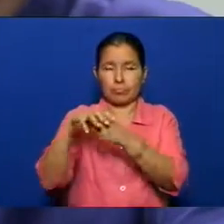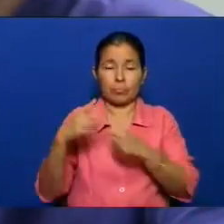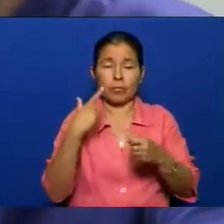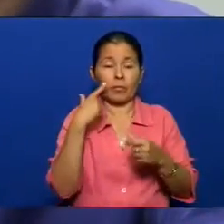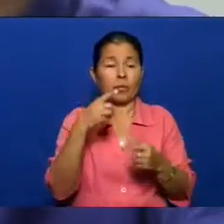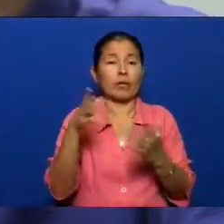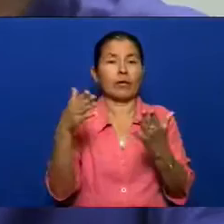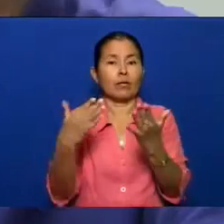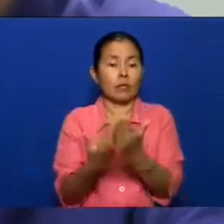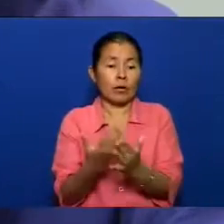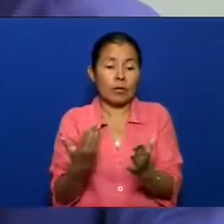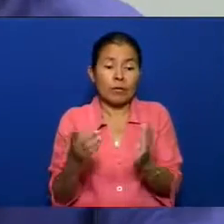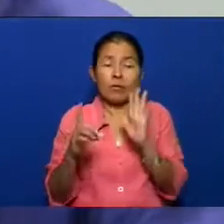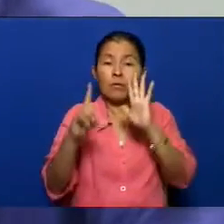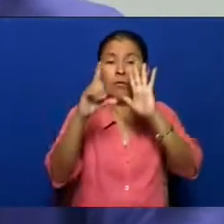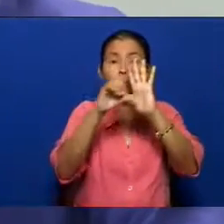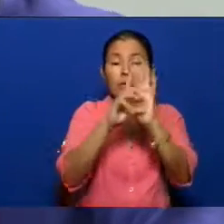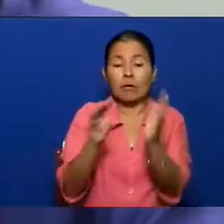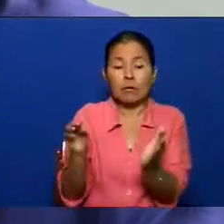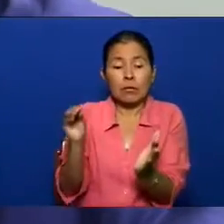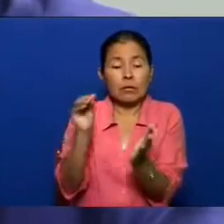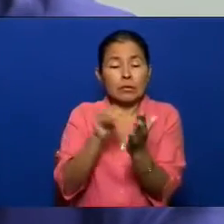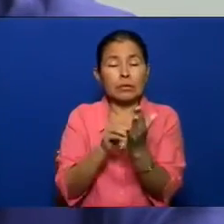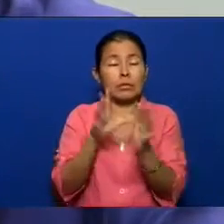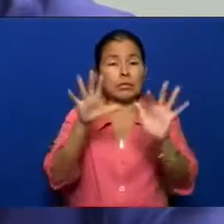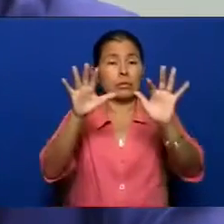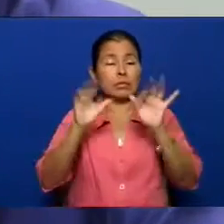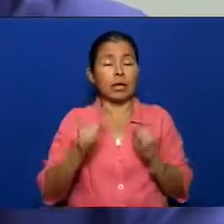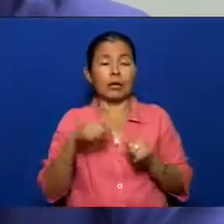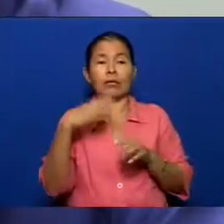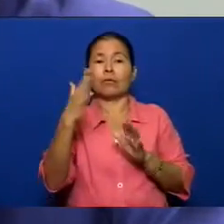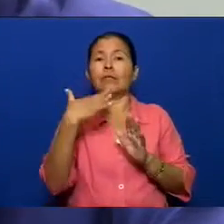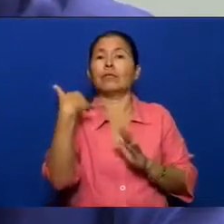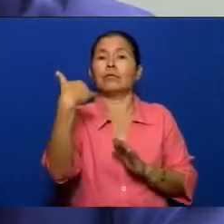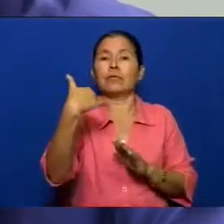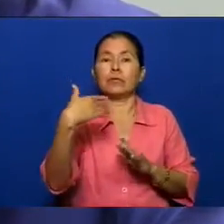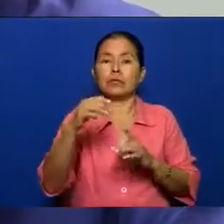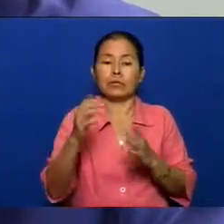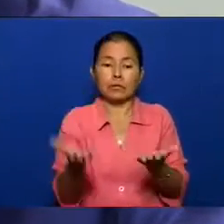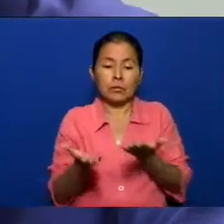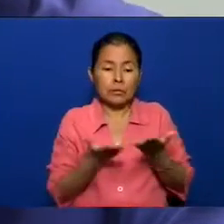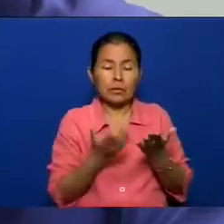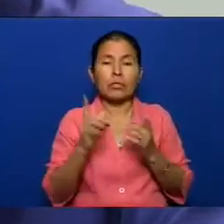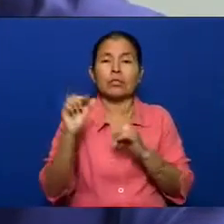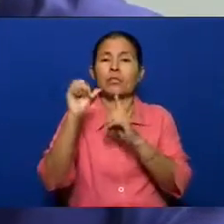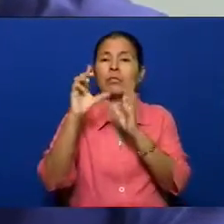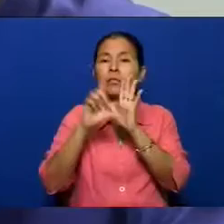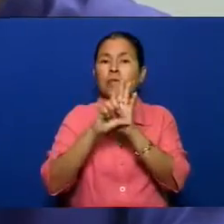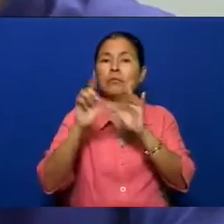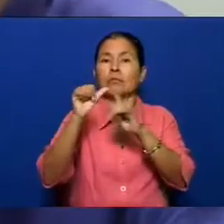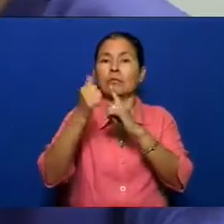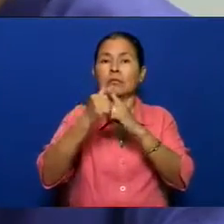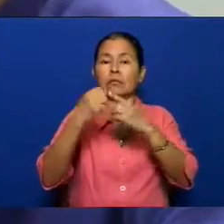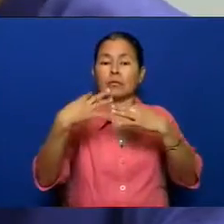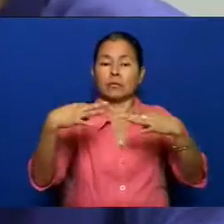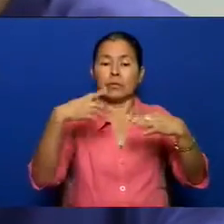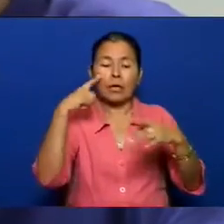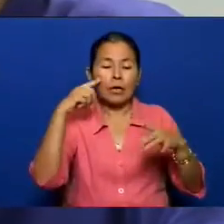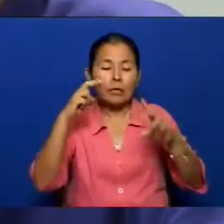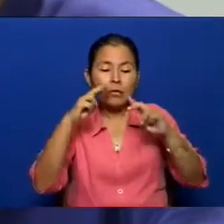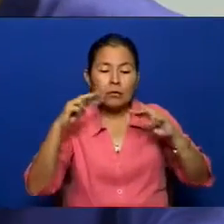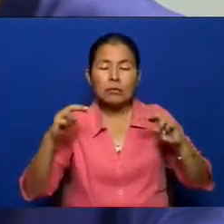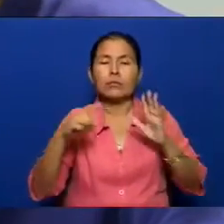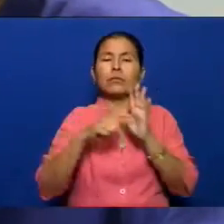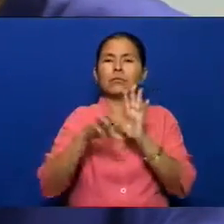elaborando, construyendo un dictamen y cuando estemos aprobando la ley en el plenario, tener presente el listado de todos los derechos de la niñez. Ese es un gran